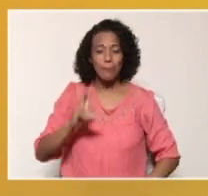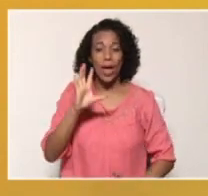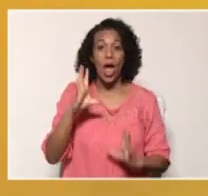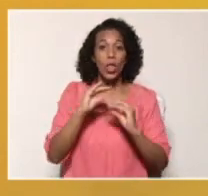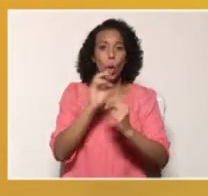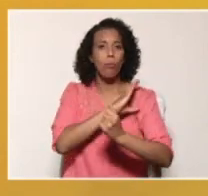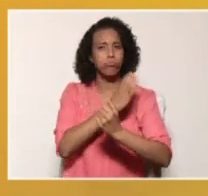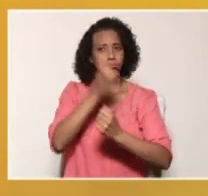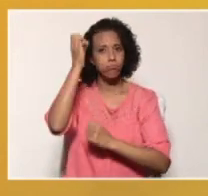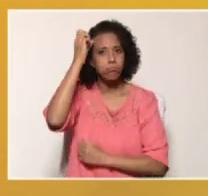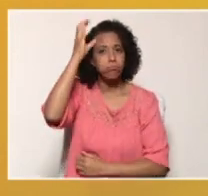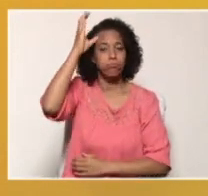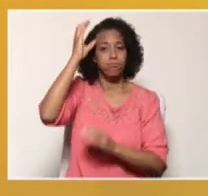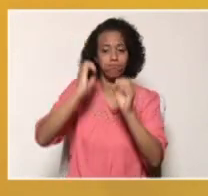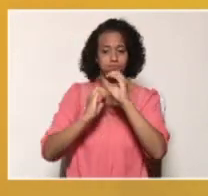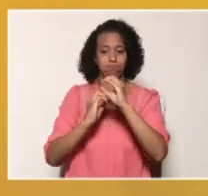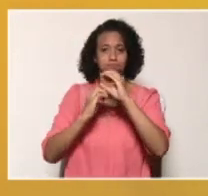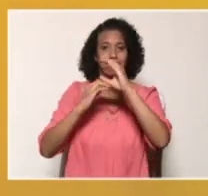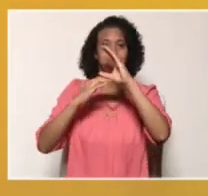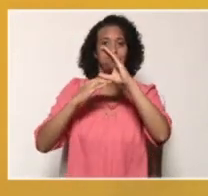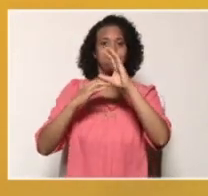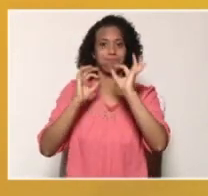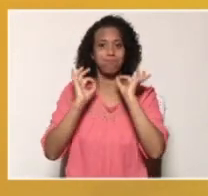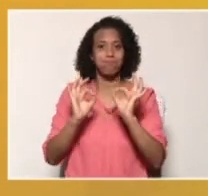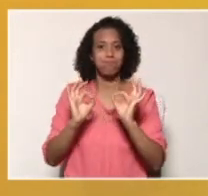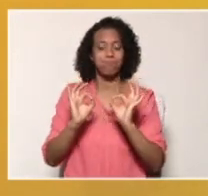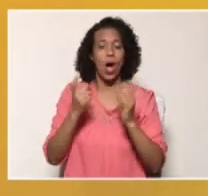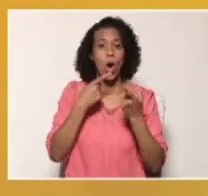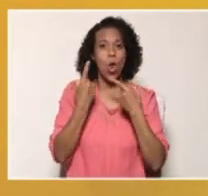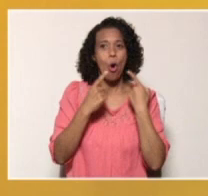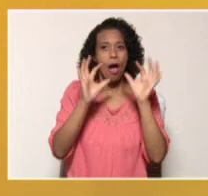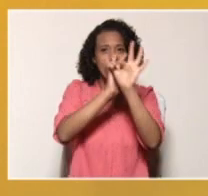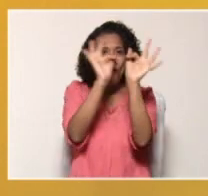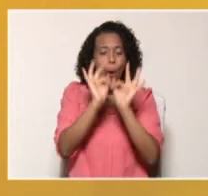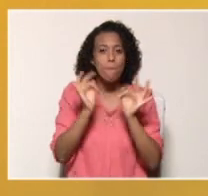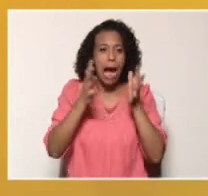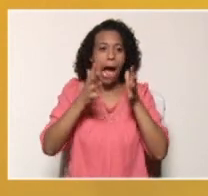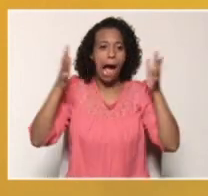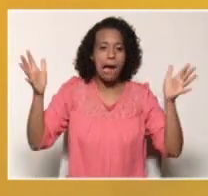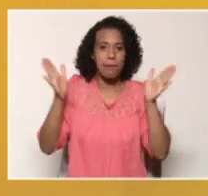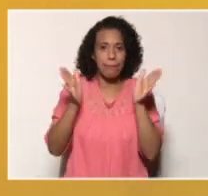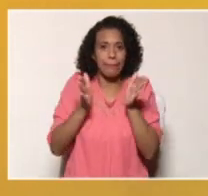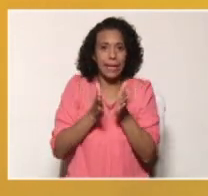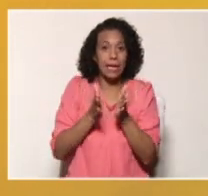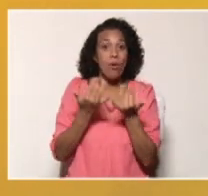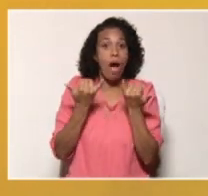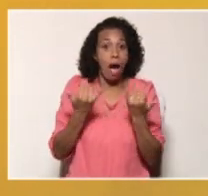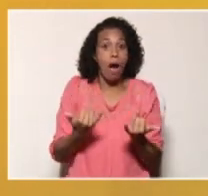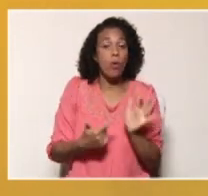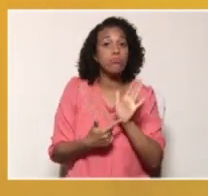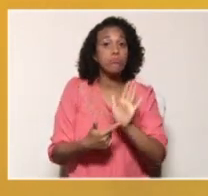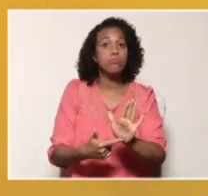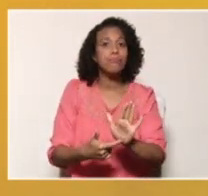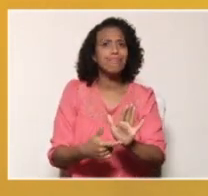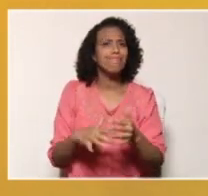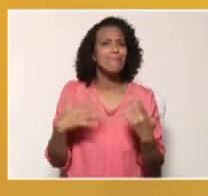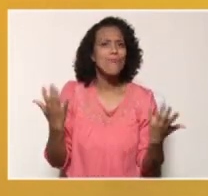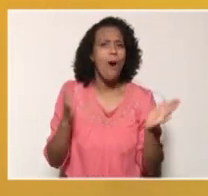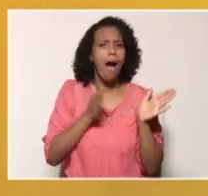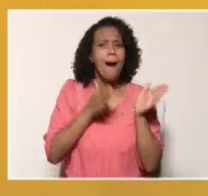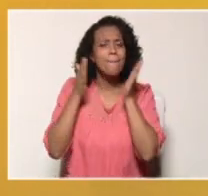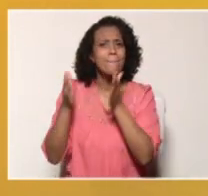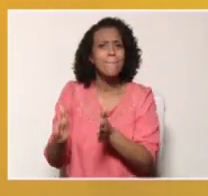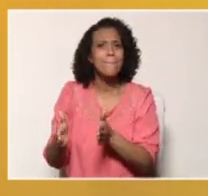todas las potencialidades que tienen, descubrir formas, colores y tamaños. Y ahora vamos a avanzar, adivinen a cuál